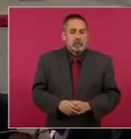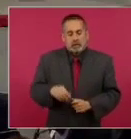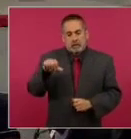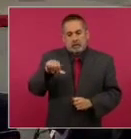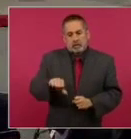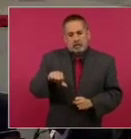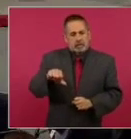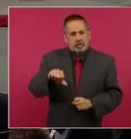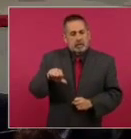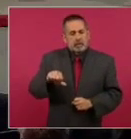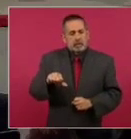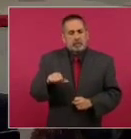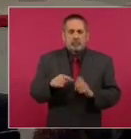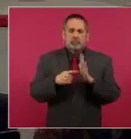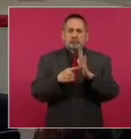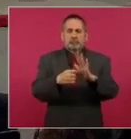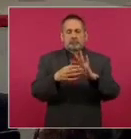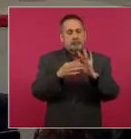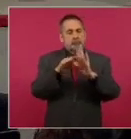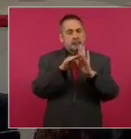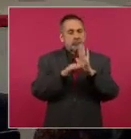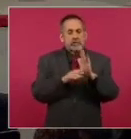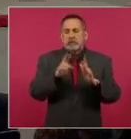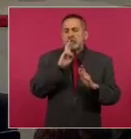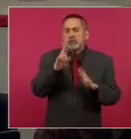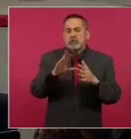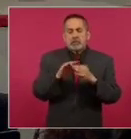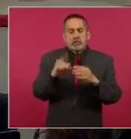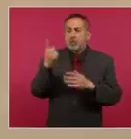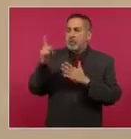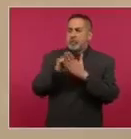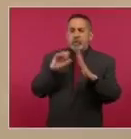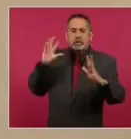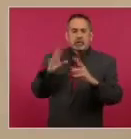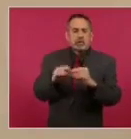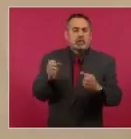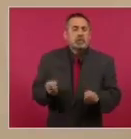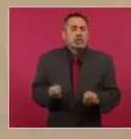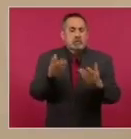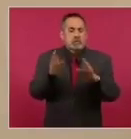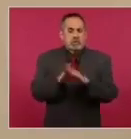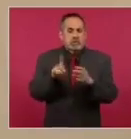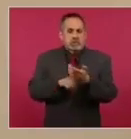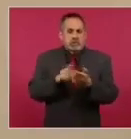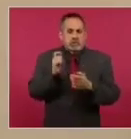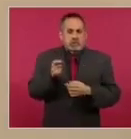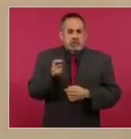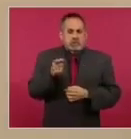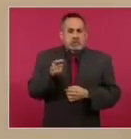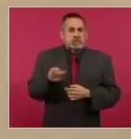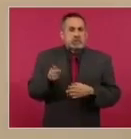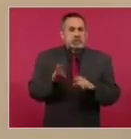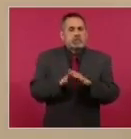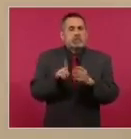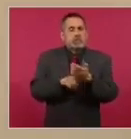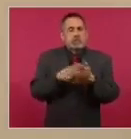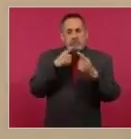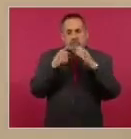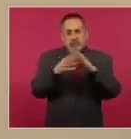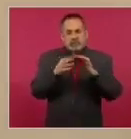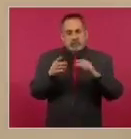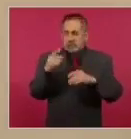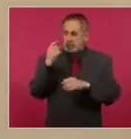hoy vamos a presentar el reporte mensual de cifras, que también significa el cierre del